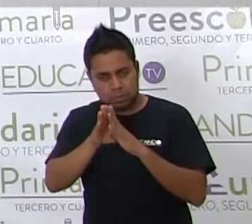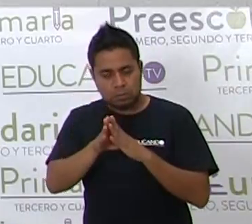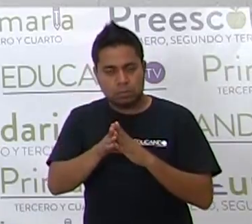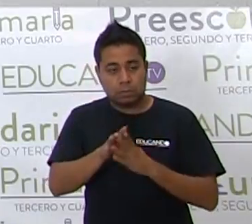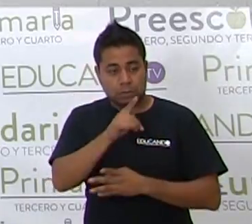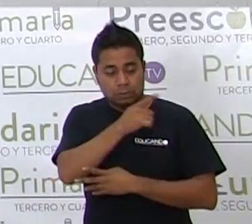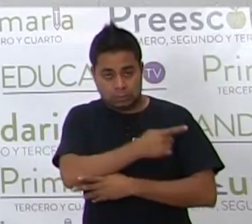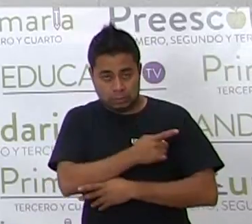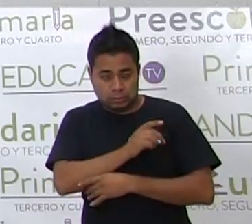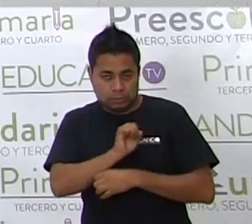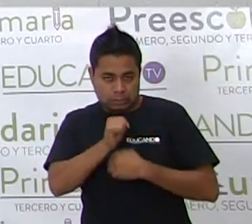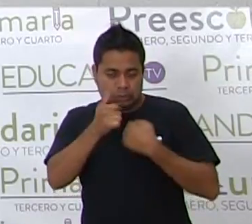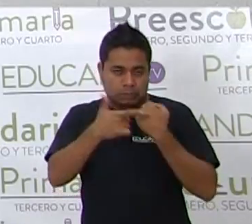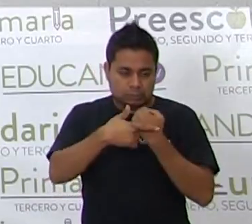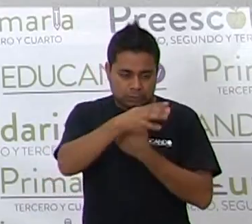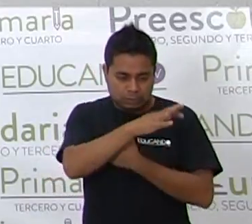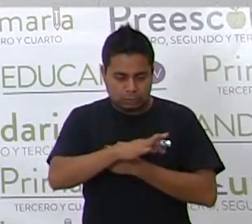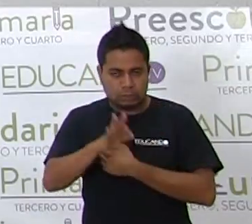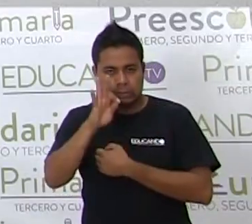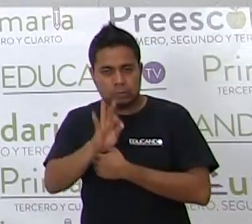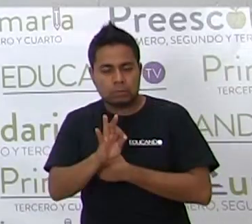parte de estas que son